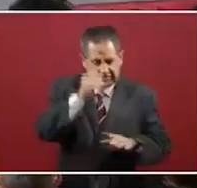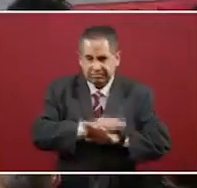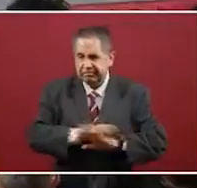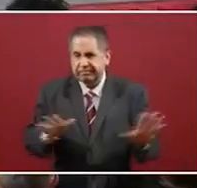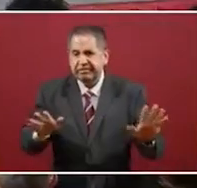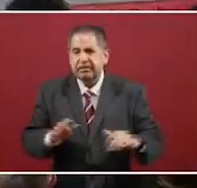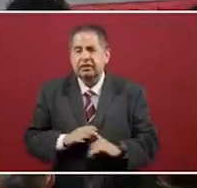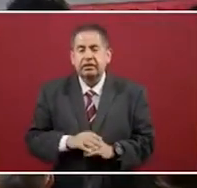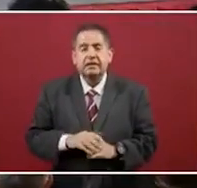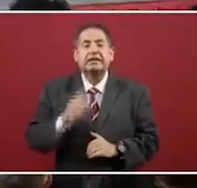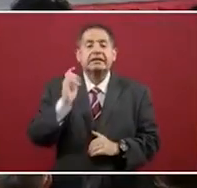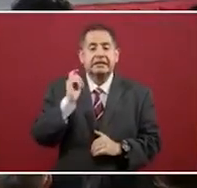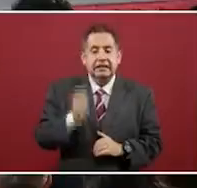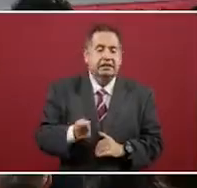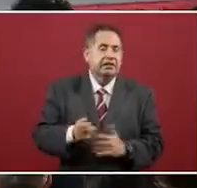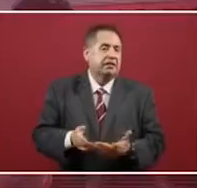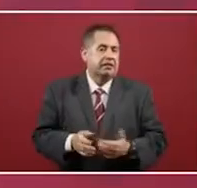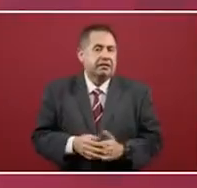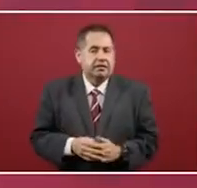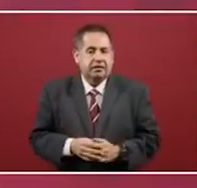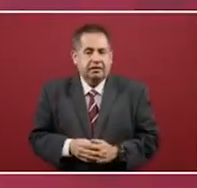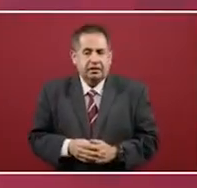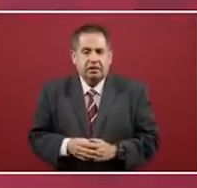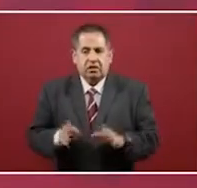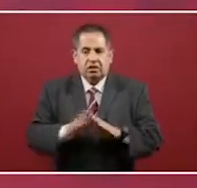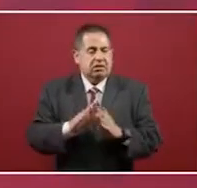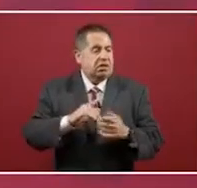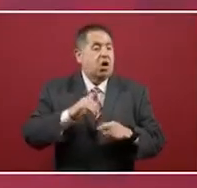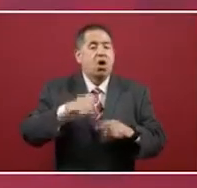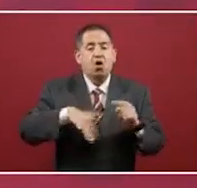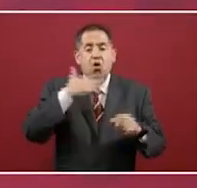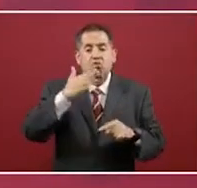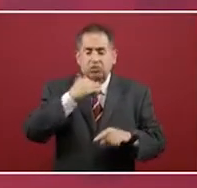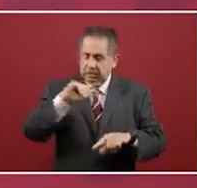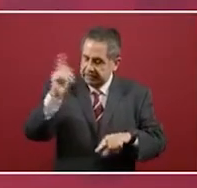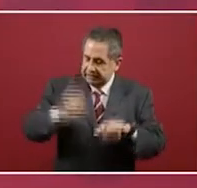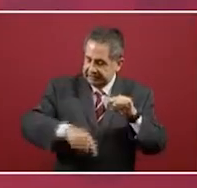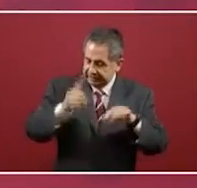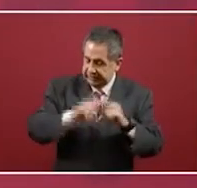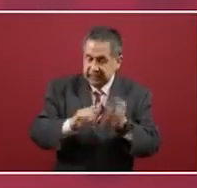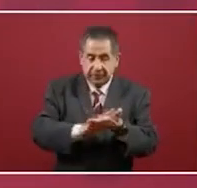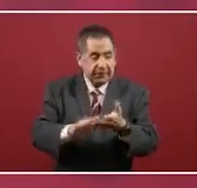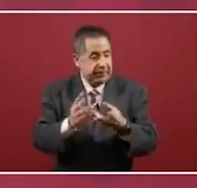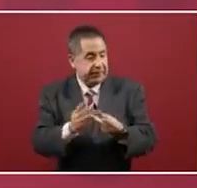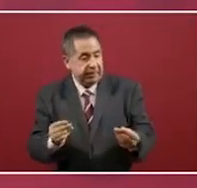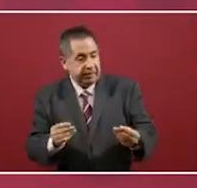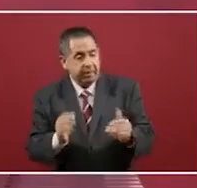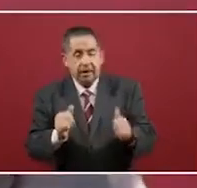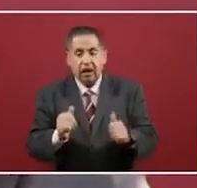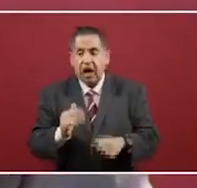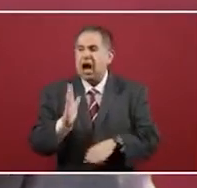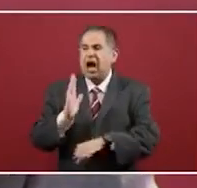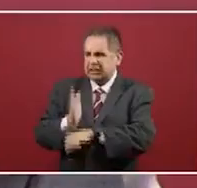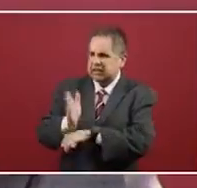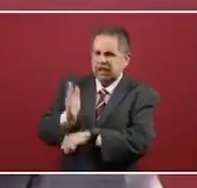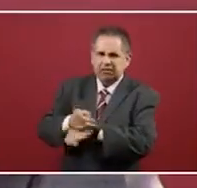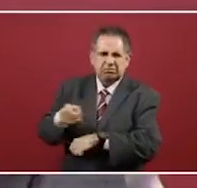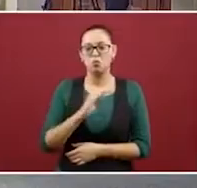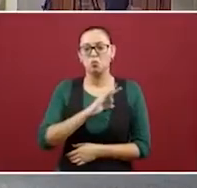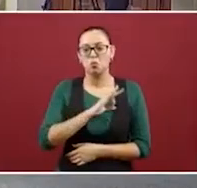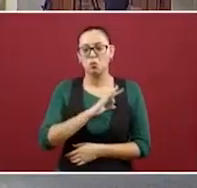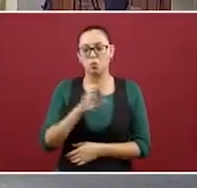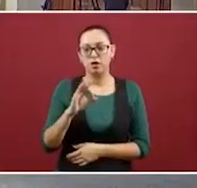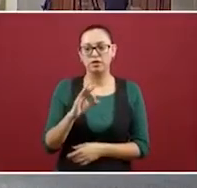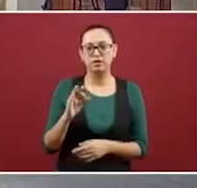Respecto al tuit del presidente de Estados Unidos, Donald Trump, sobre migrantes en la frontera de México, el titular del Ejecutivo enfatizó que su